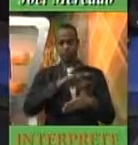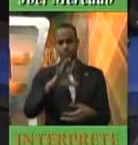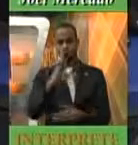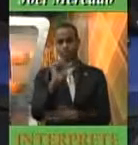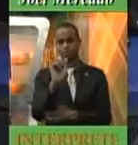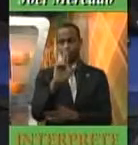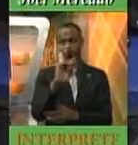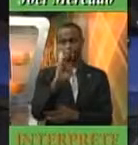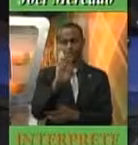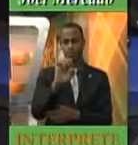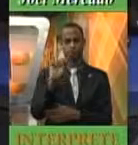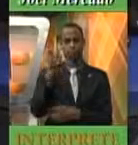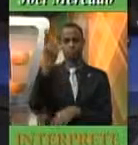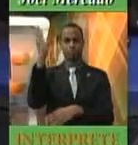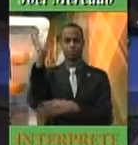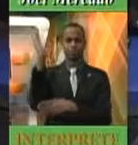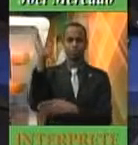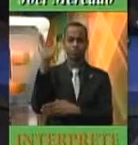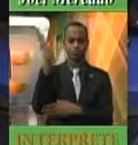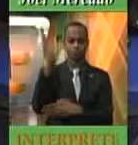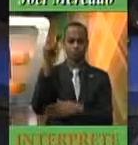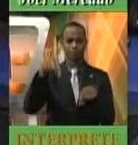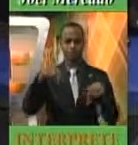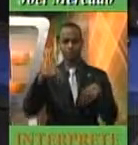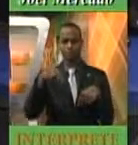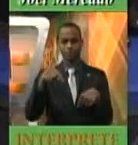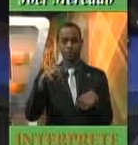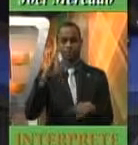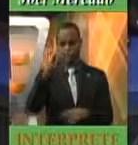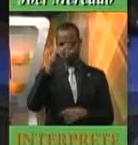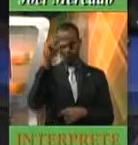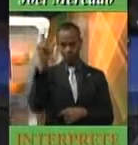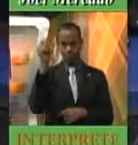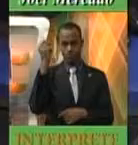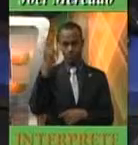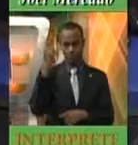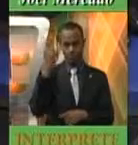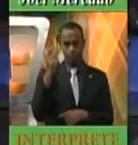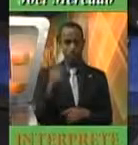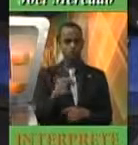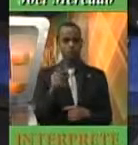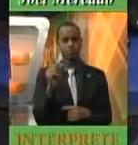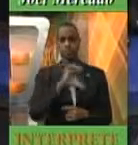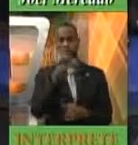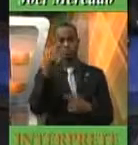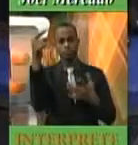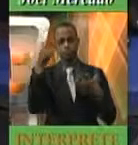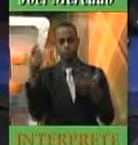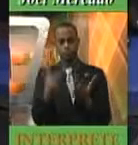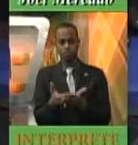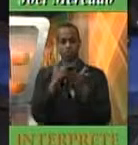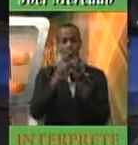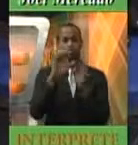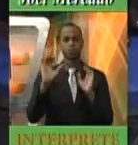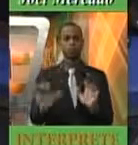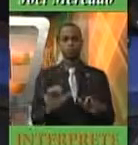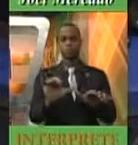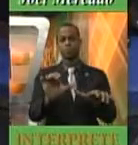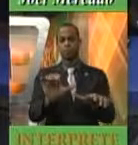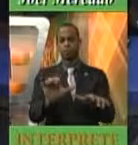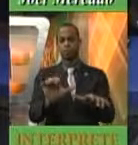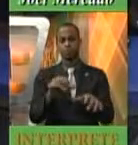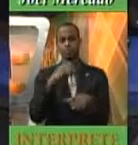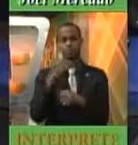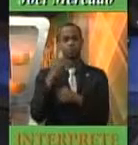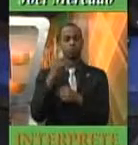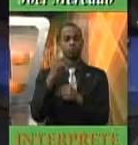Caribe sobre el tema aquí en República Dominicana en julio, pero también hay muchas iniciativas que se están llevando a cabo,